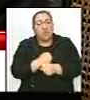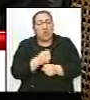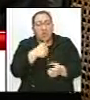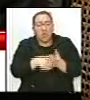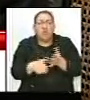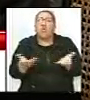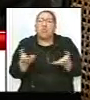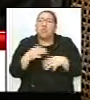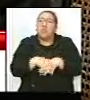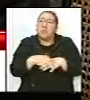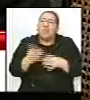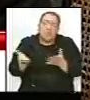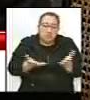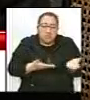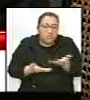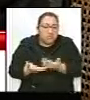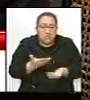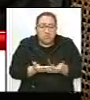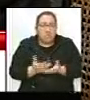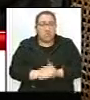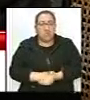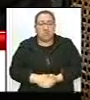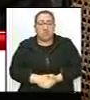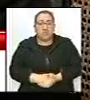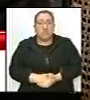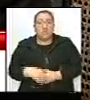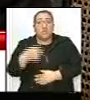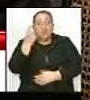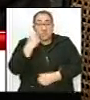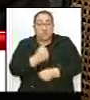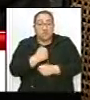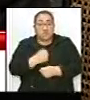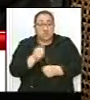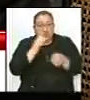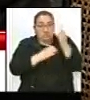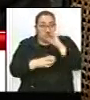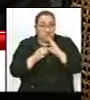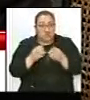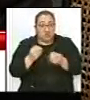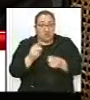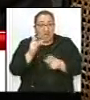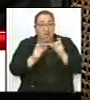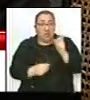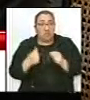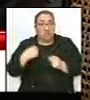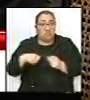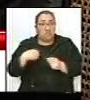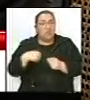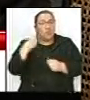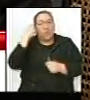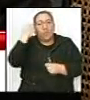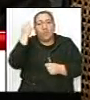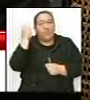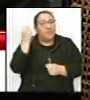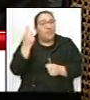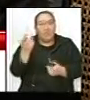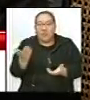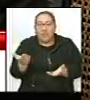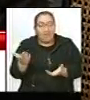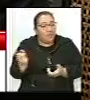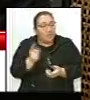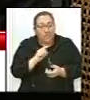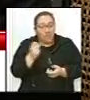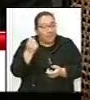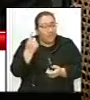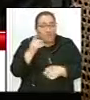técnico ahí para poder buscar, porque los alcaldes también no entienden, presidente, de